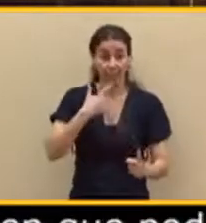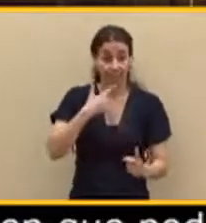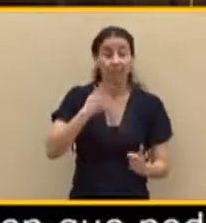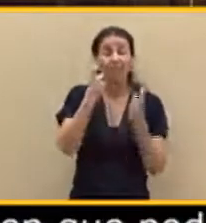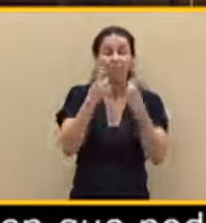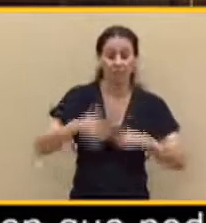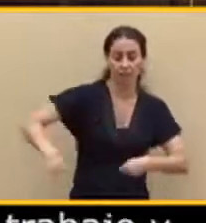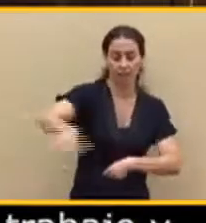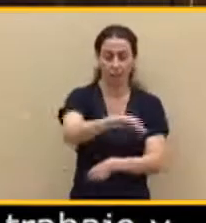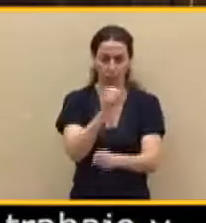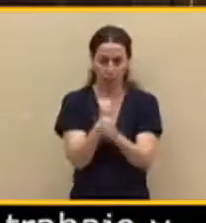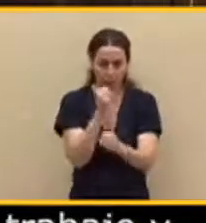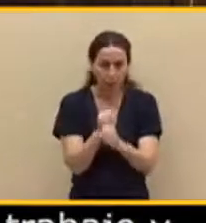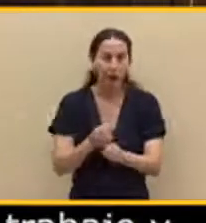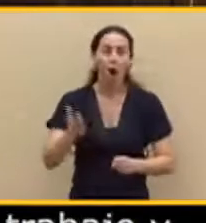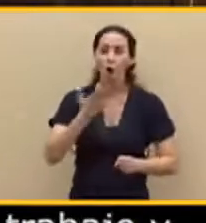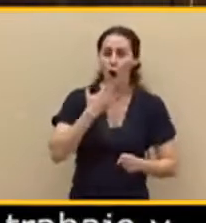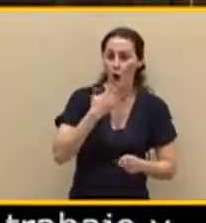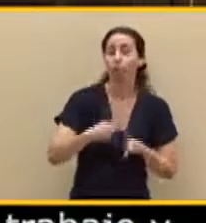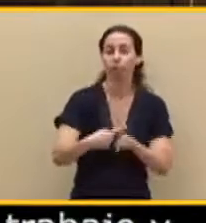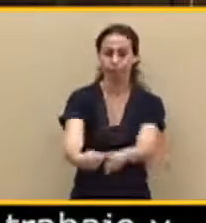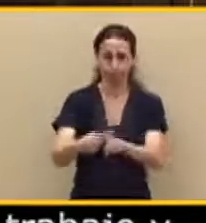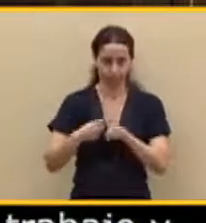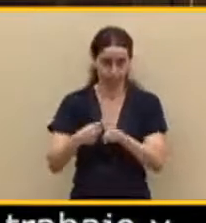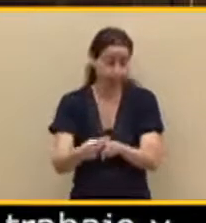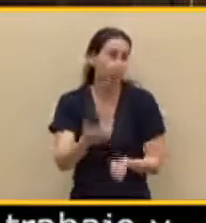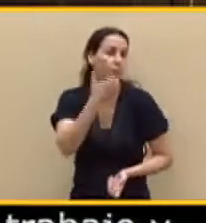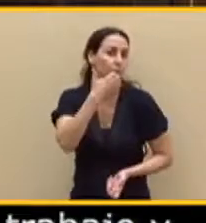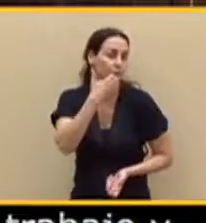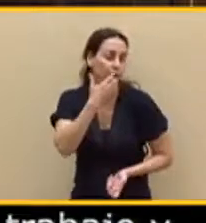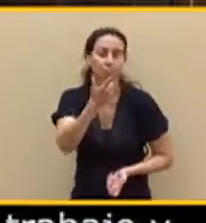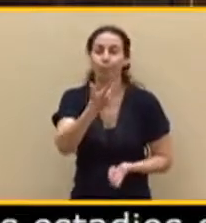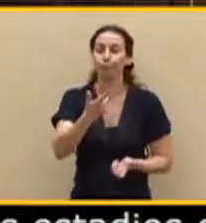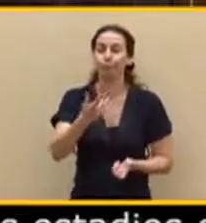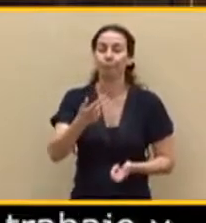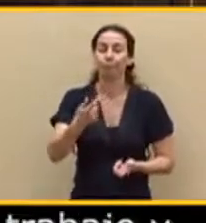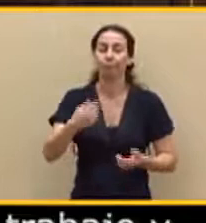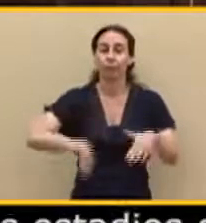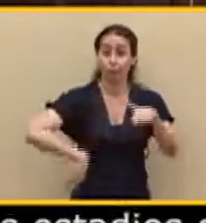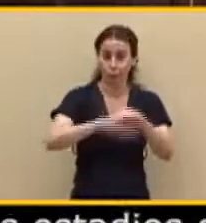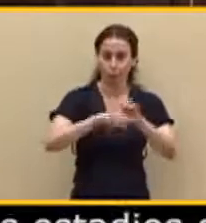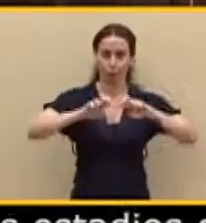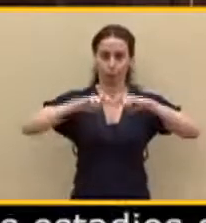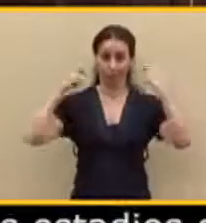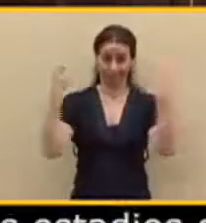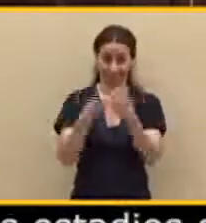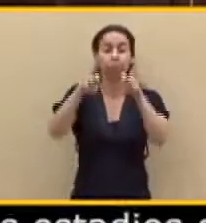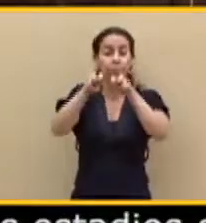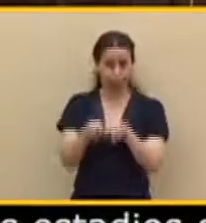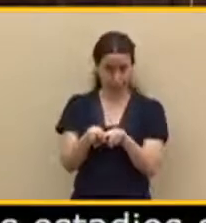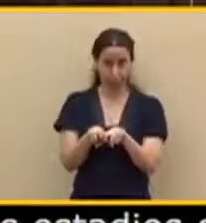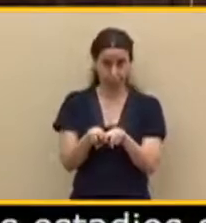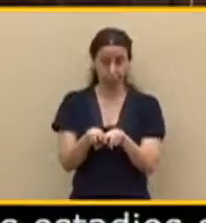de ocio compartidos. Los palcos de los estadios de fútbol, esto lo saben también muy bien los señores de Ciudadanos, ¿verdad, señor